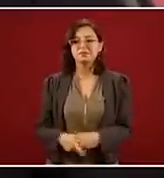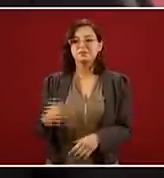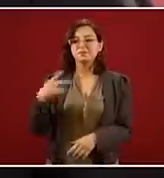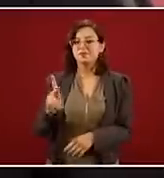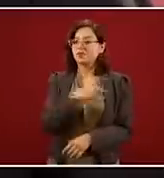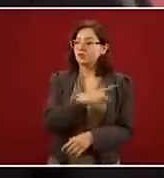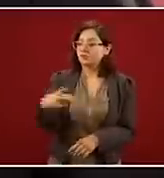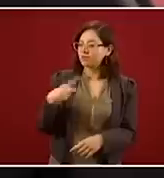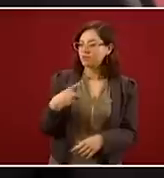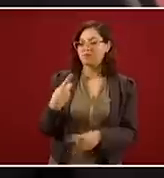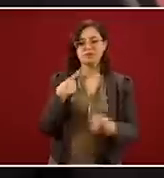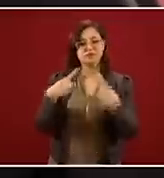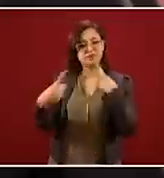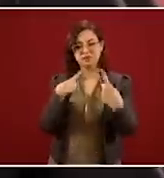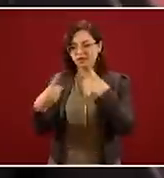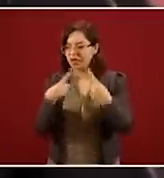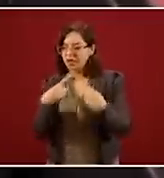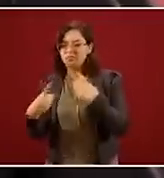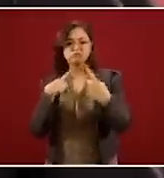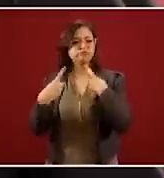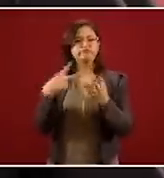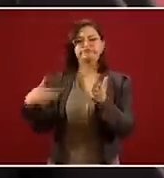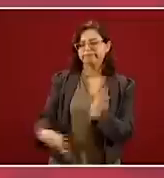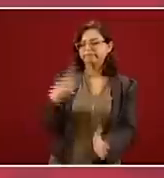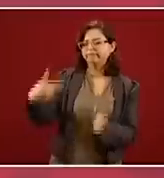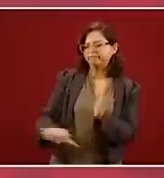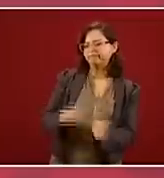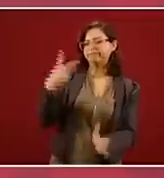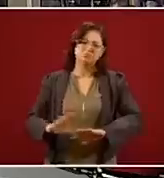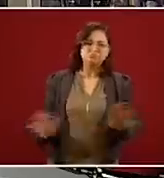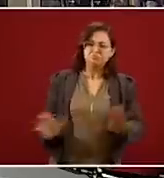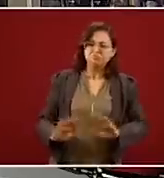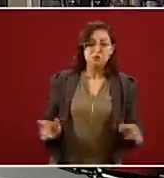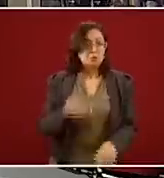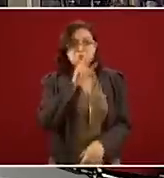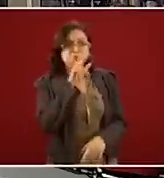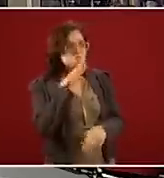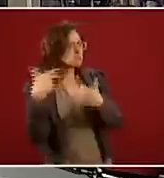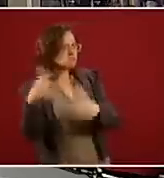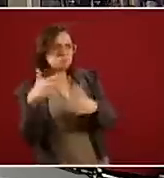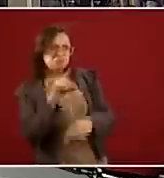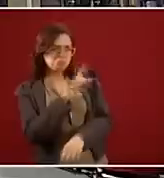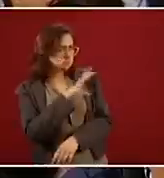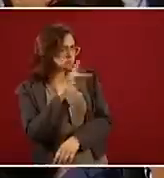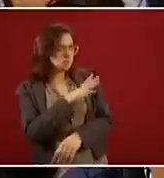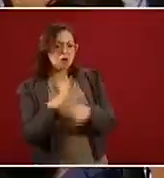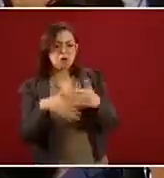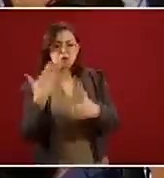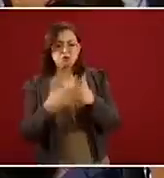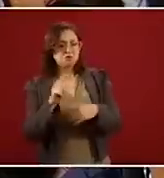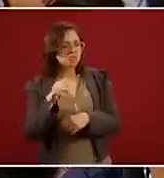diálogo. Y diálogo, y diálogo, y diálogo hasta el final. Ni aún en el contexto del TEMEC y lo que se